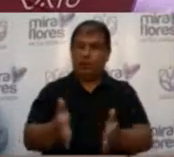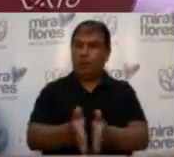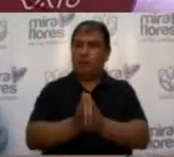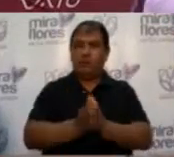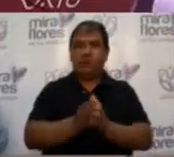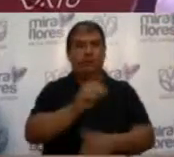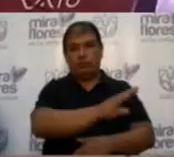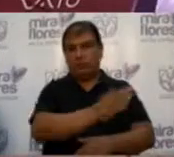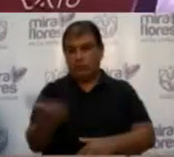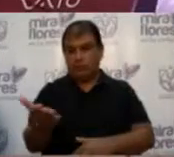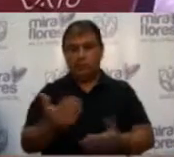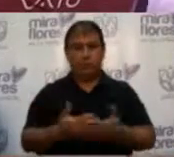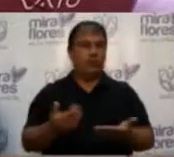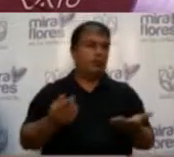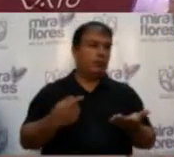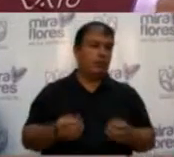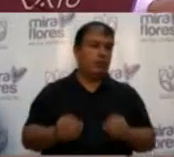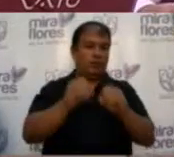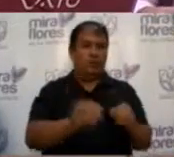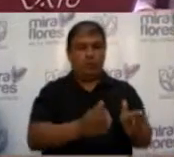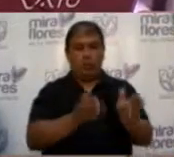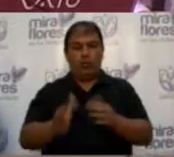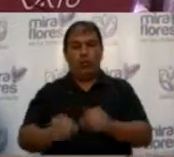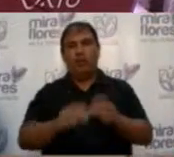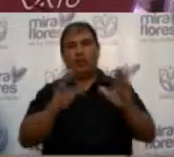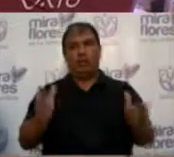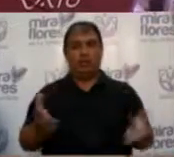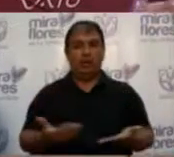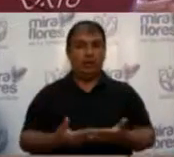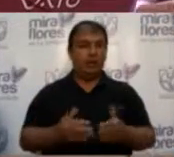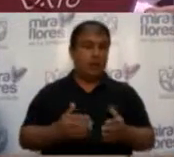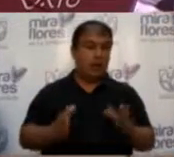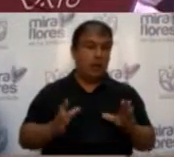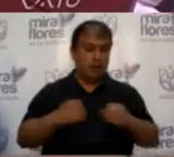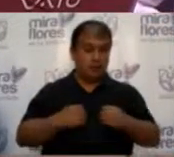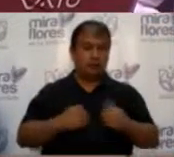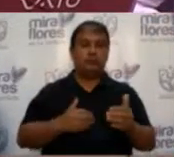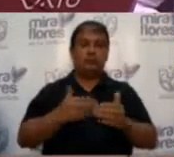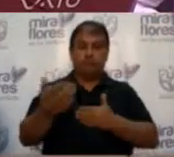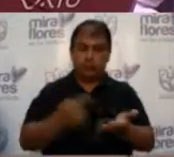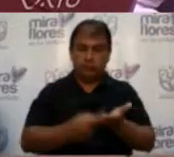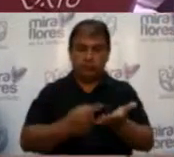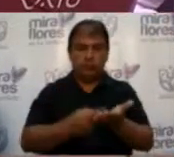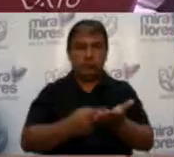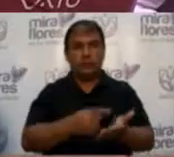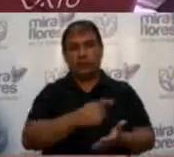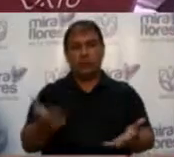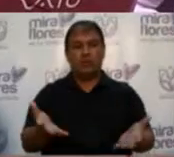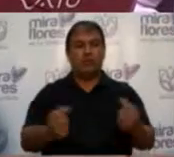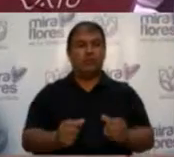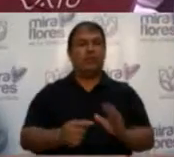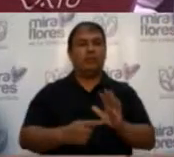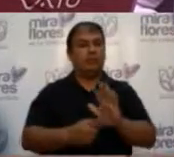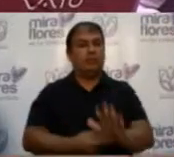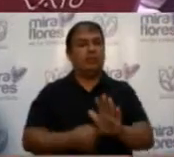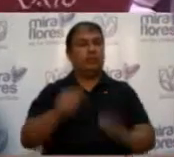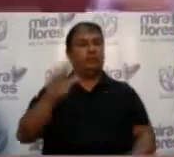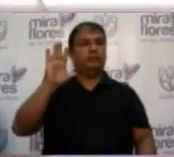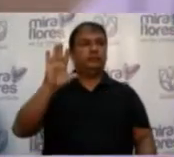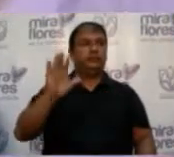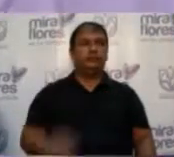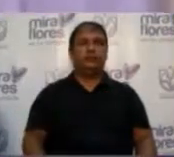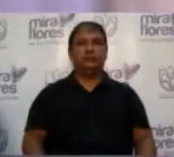solicitar a los miembros del Consejo si esto lo ponemos en orden del día. Si es aceptado, pasará a la orden del día. Aquellos que quieran aceptar estos pedidos, si no se expresa la señal de